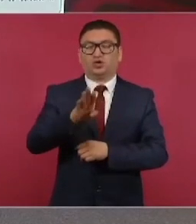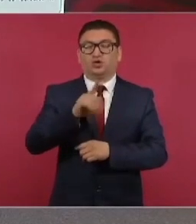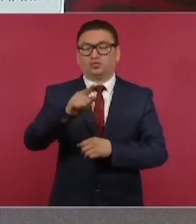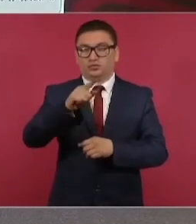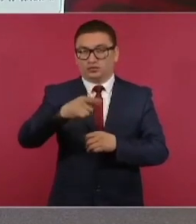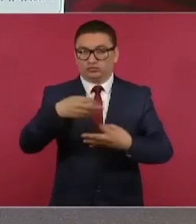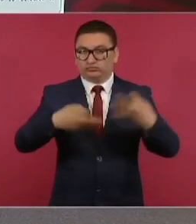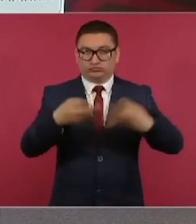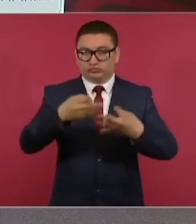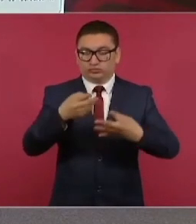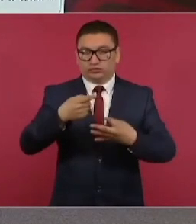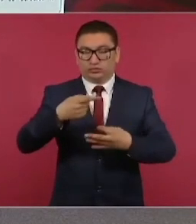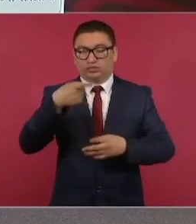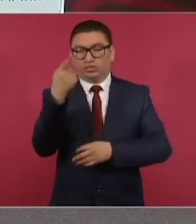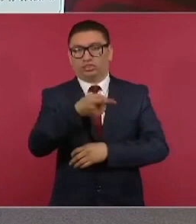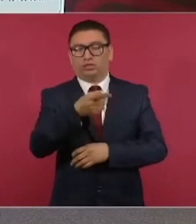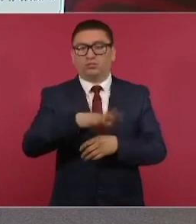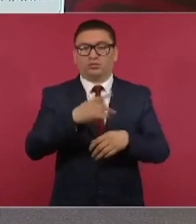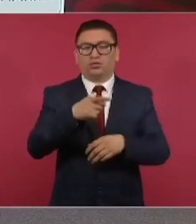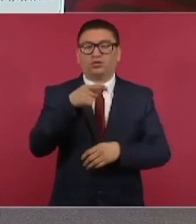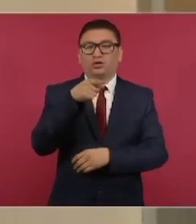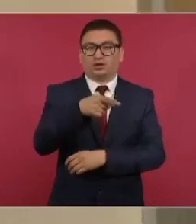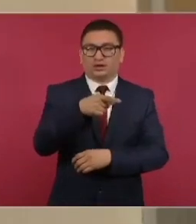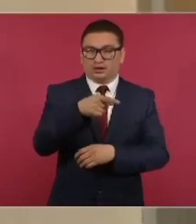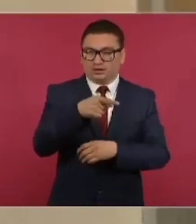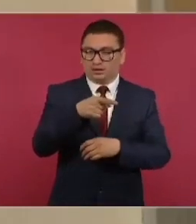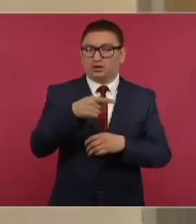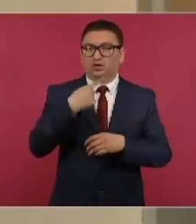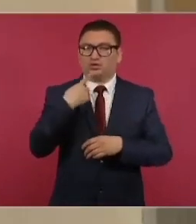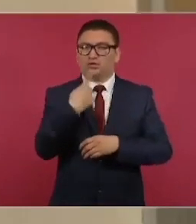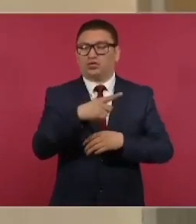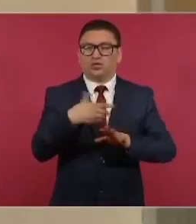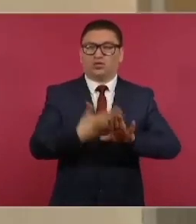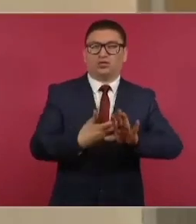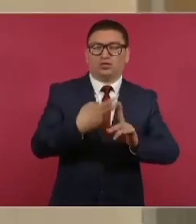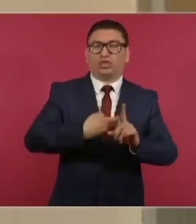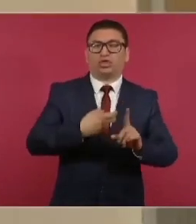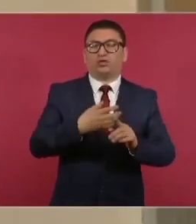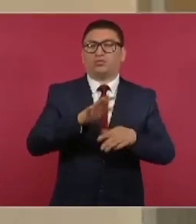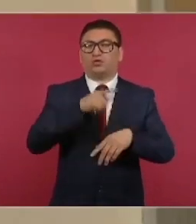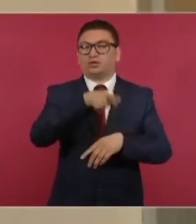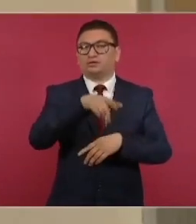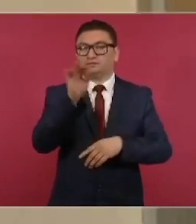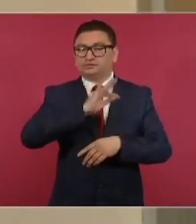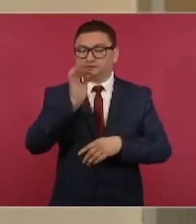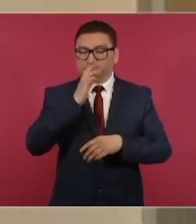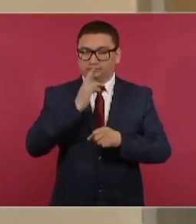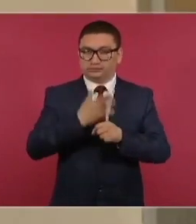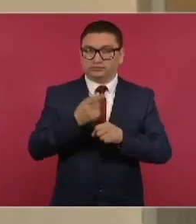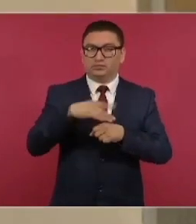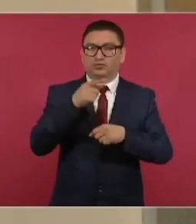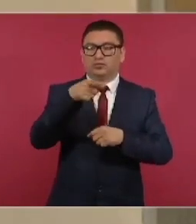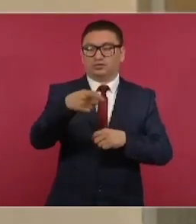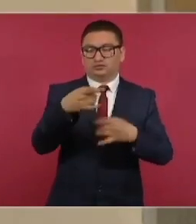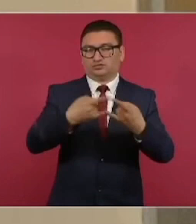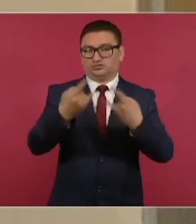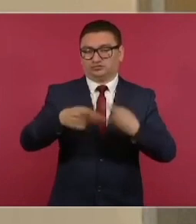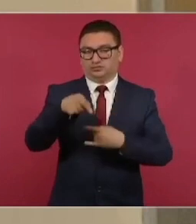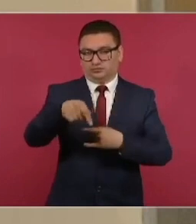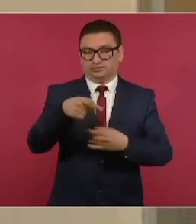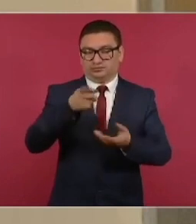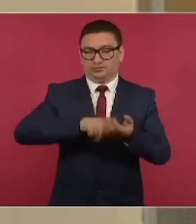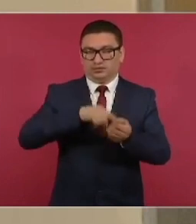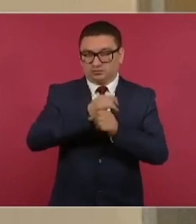condenarlo ante la opinión pública o o de emitir juicio alguno sobre su probable ilidad en este caso que